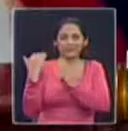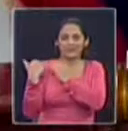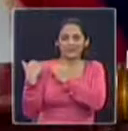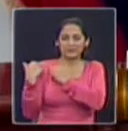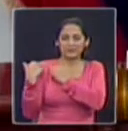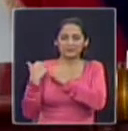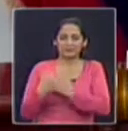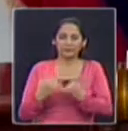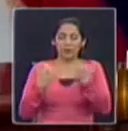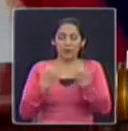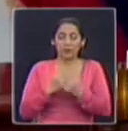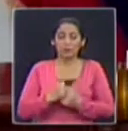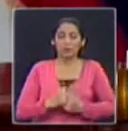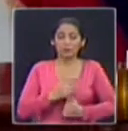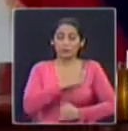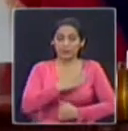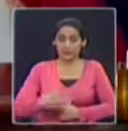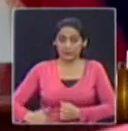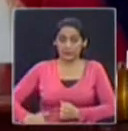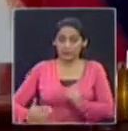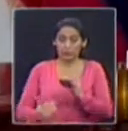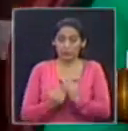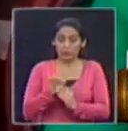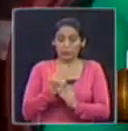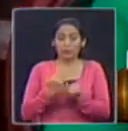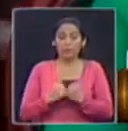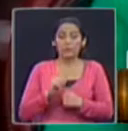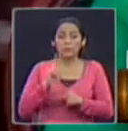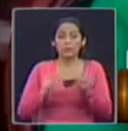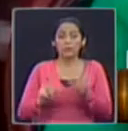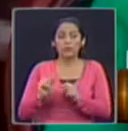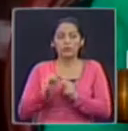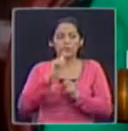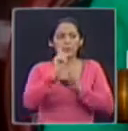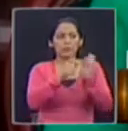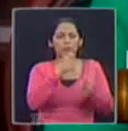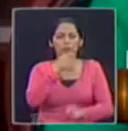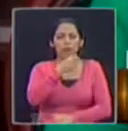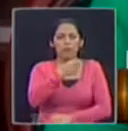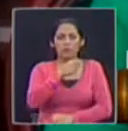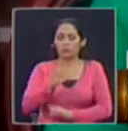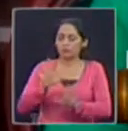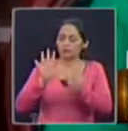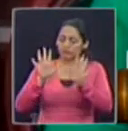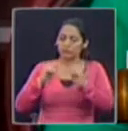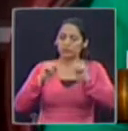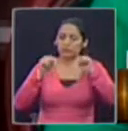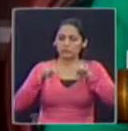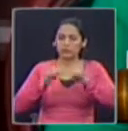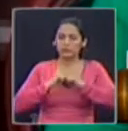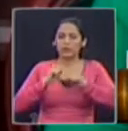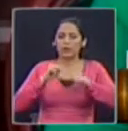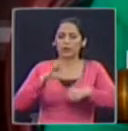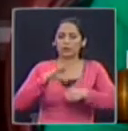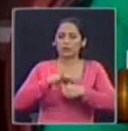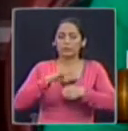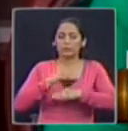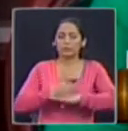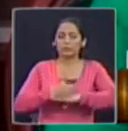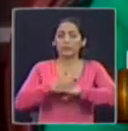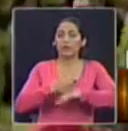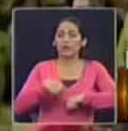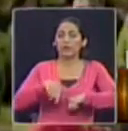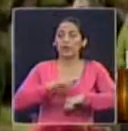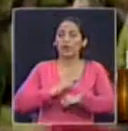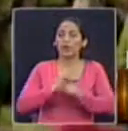atendió inmediatamente las preguntas de los medios, indicando que el CNE tramitará el pedido de la directiva de Alianza